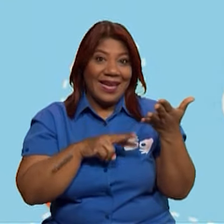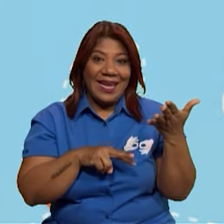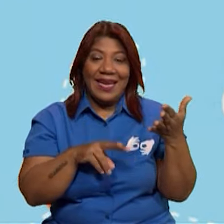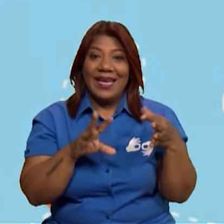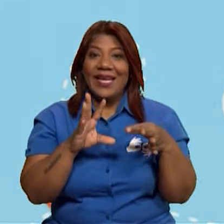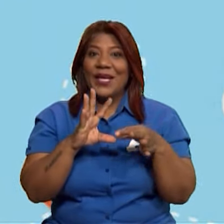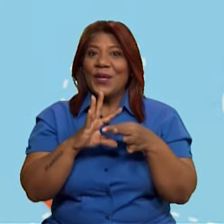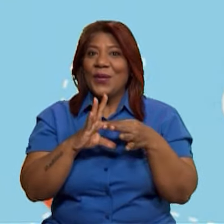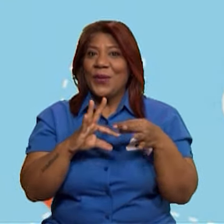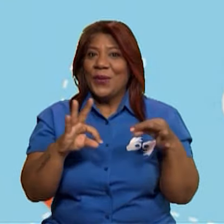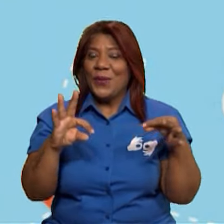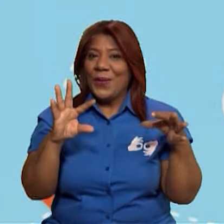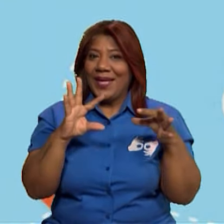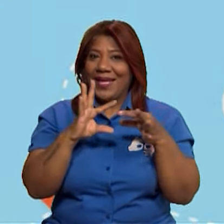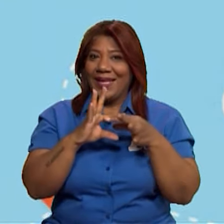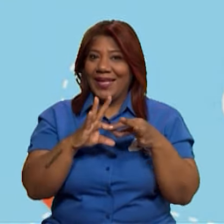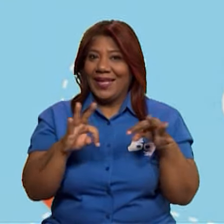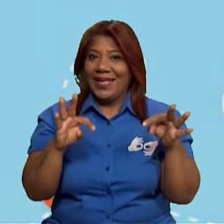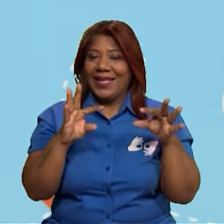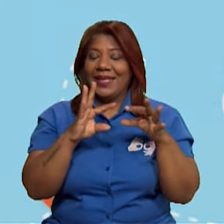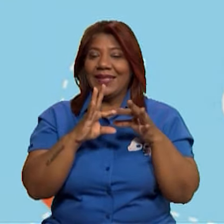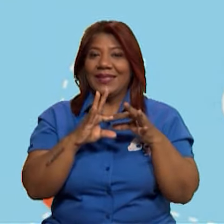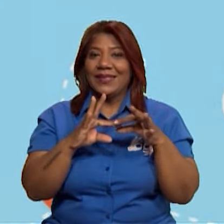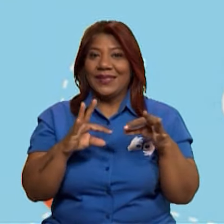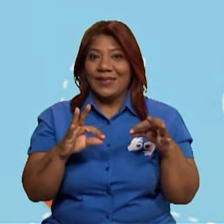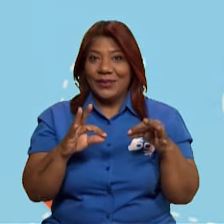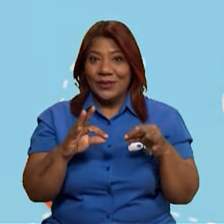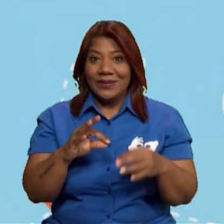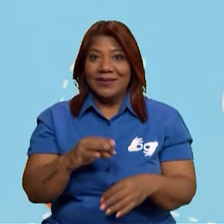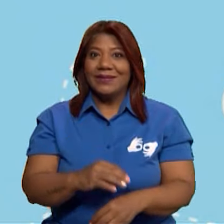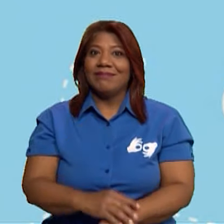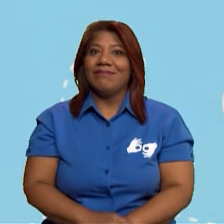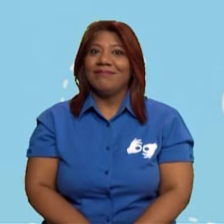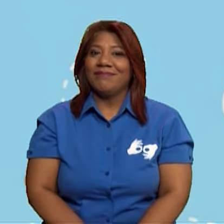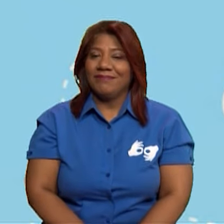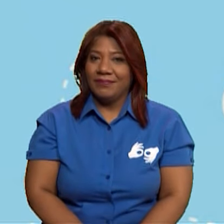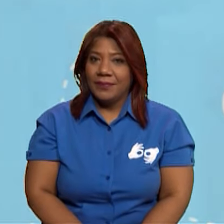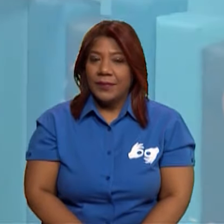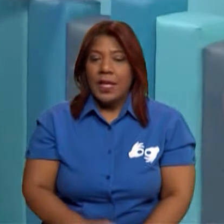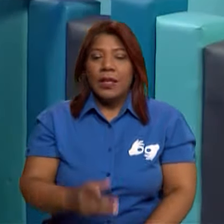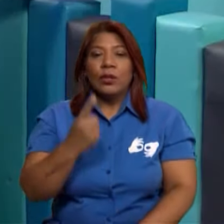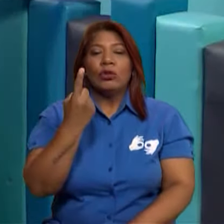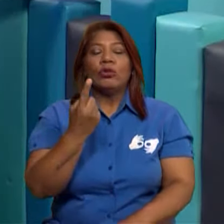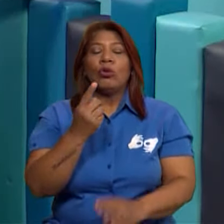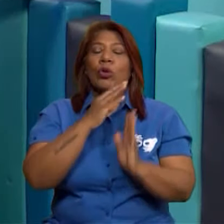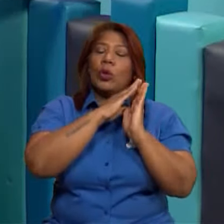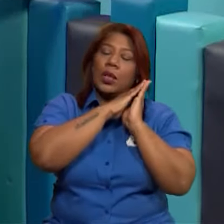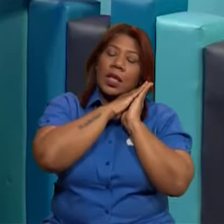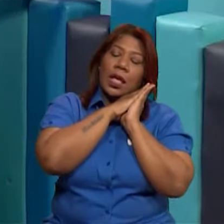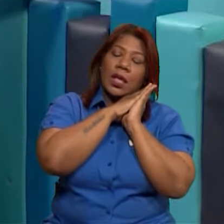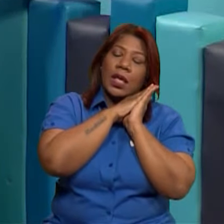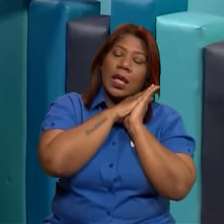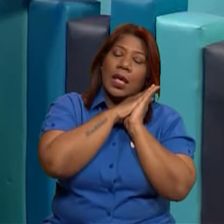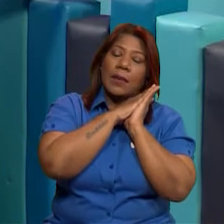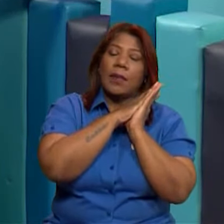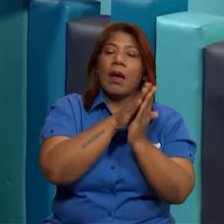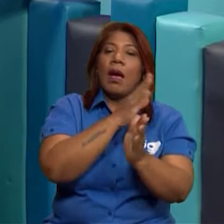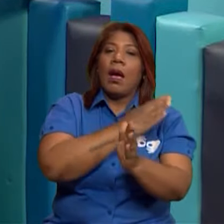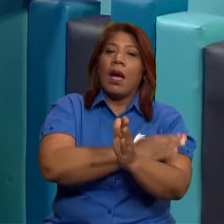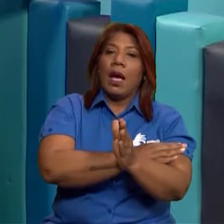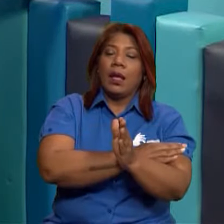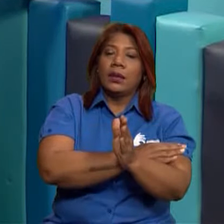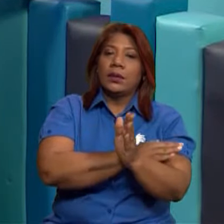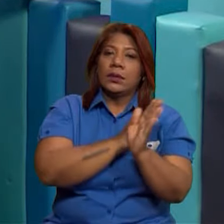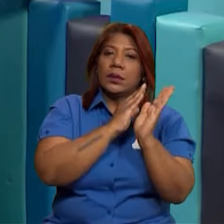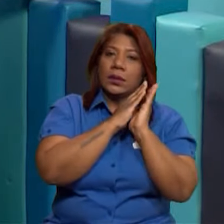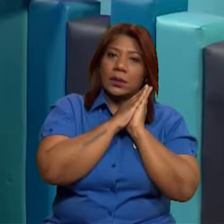cuento, no solamente antes de dormir, sino también en el día. ¿Por qué no ponernos a leer? Sé que estás en primer